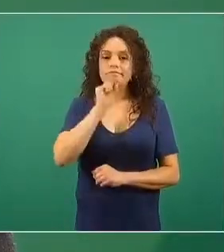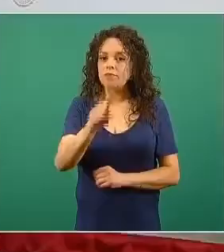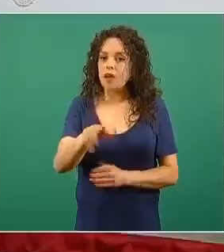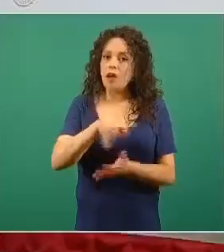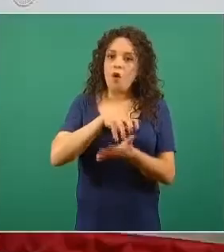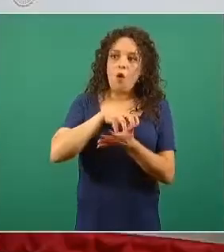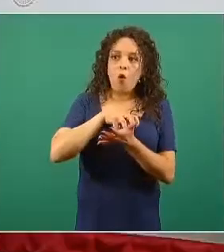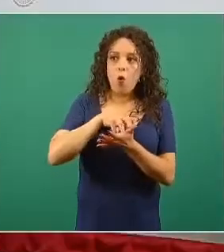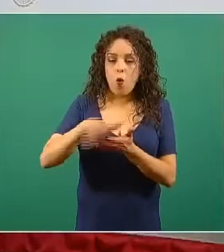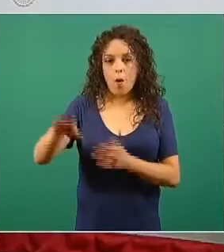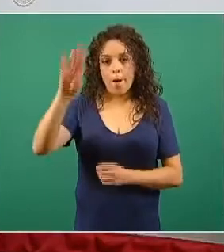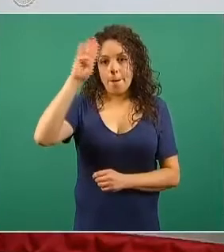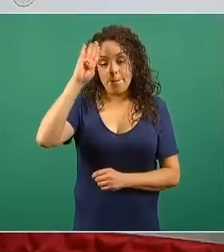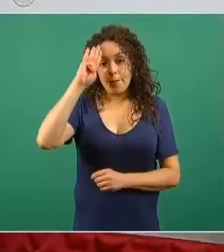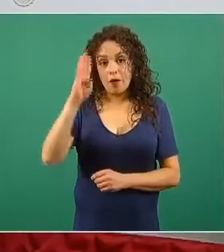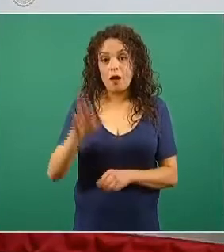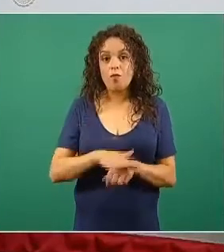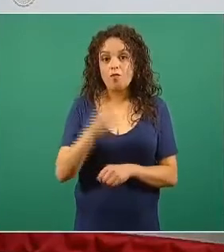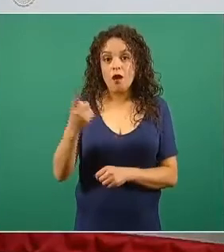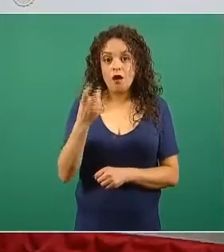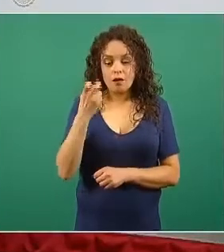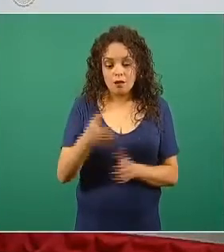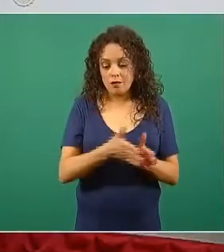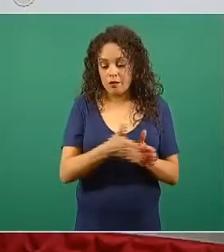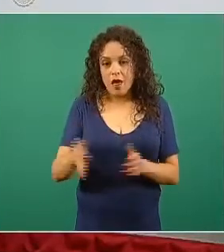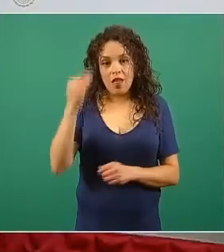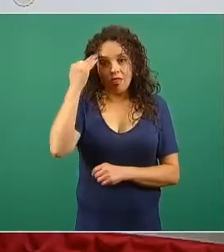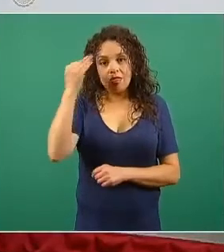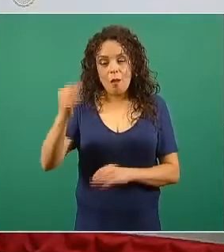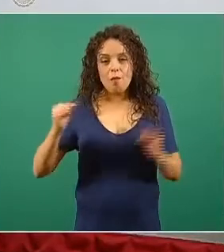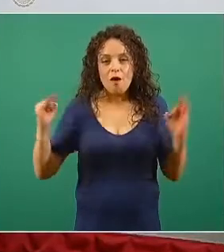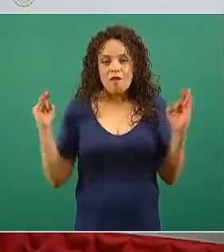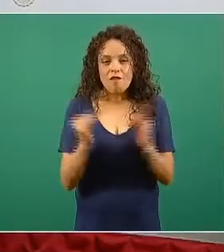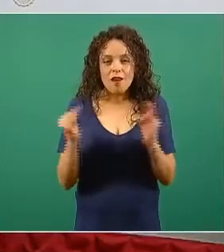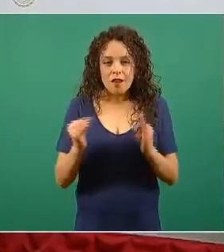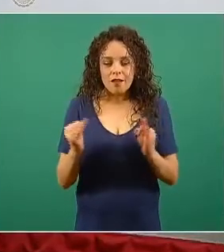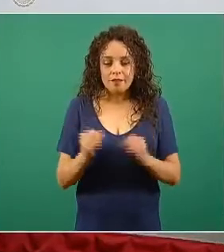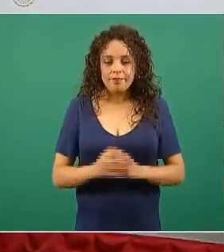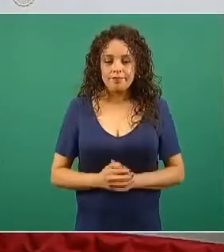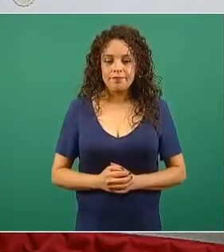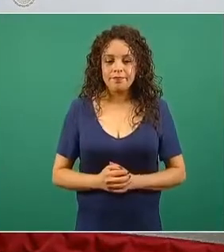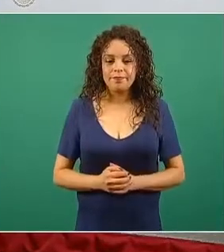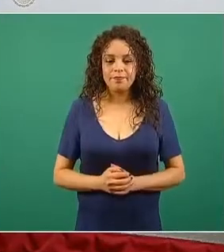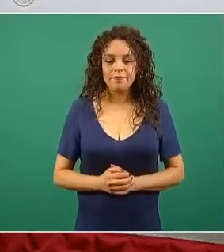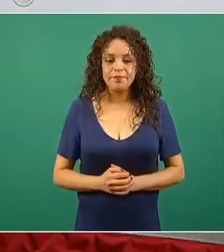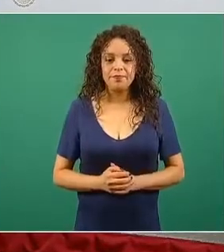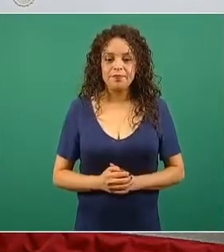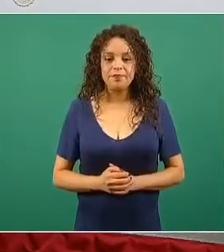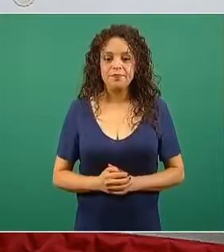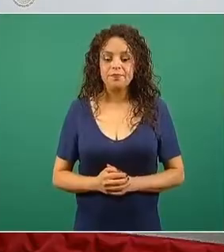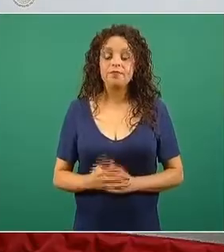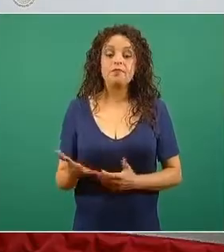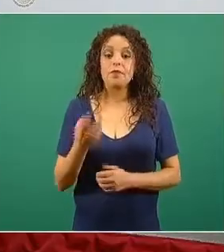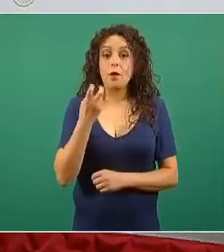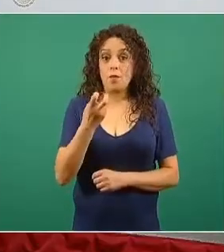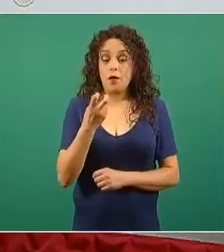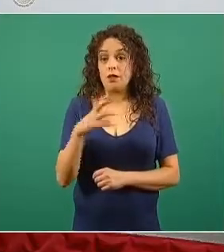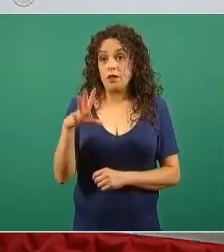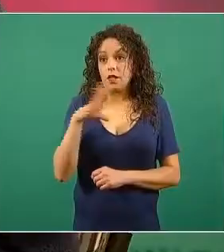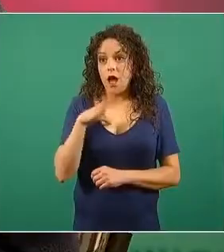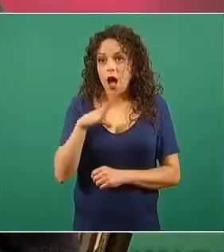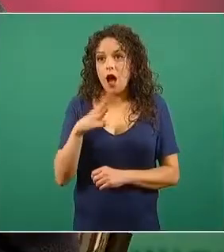en su magnitud para efectos de la temporada invernal. Y entonces, lógicamente, al haber un